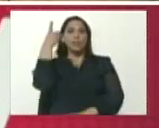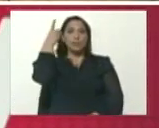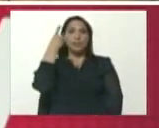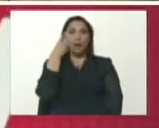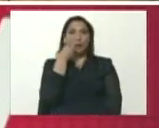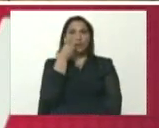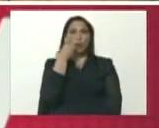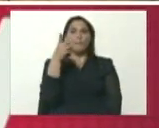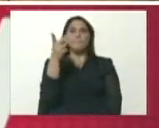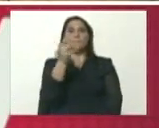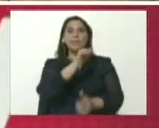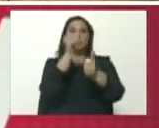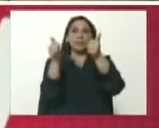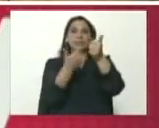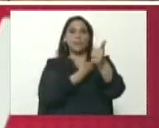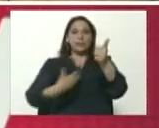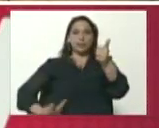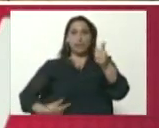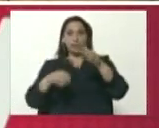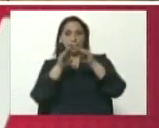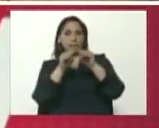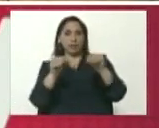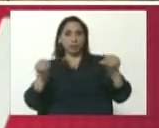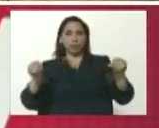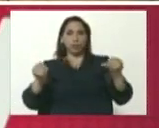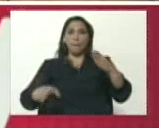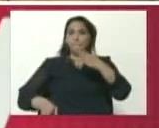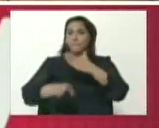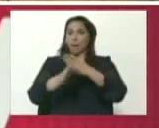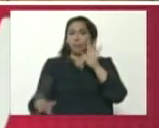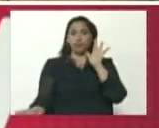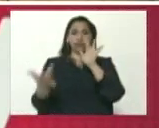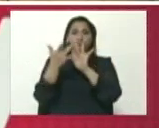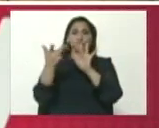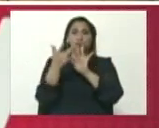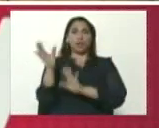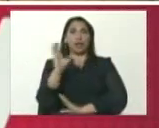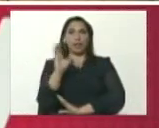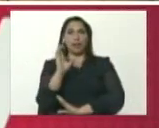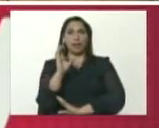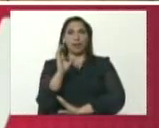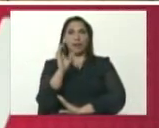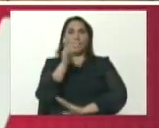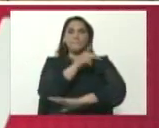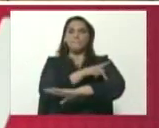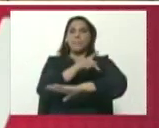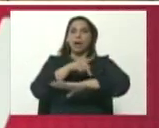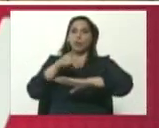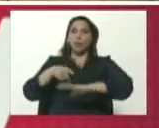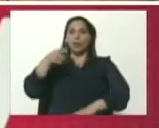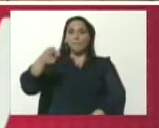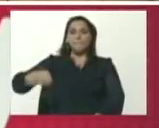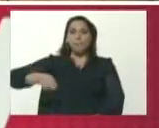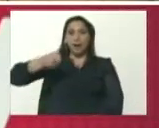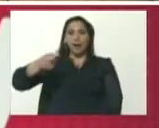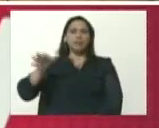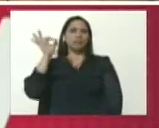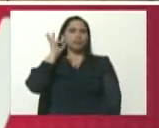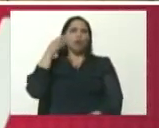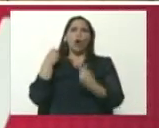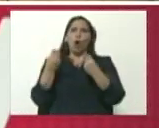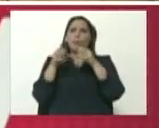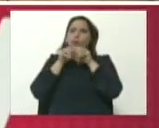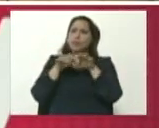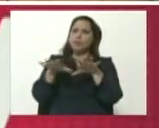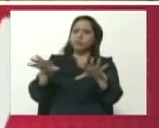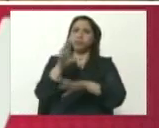Vivas, vicepresidente territorial. Vamos directo aquí a Caracas, en la parroquia La Pastora. Erika, ¿cómo va el despliegue